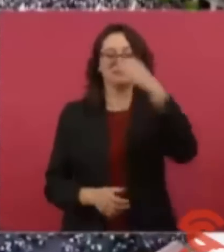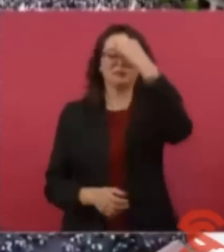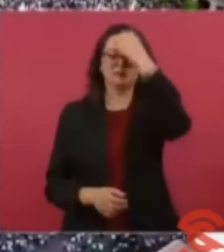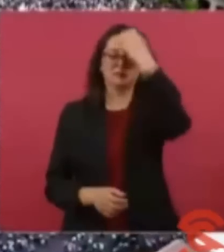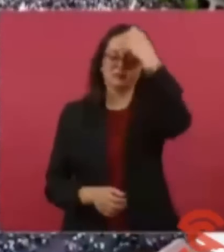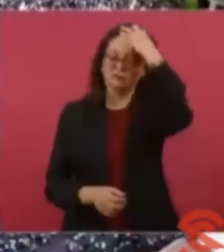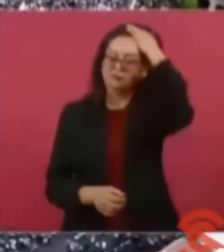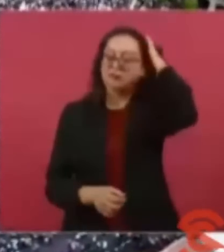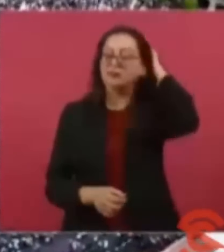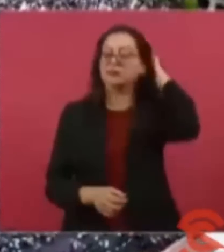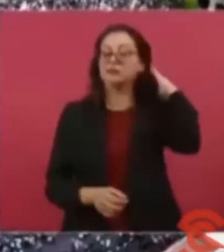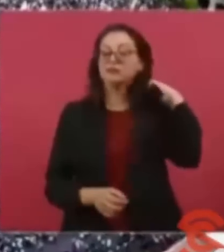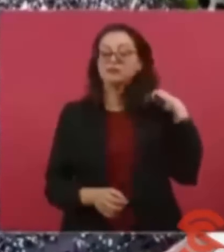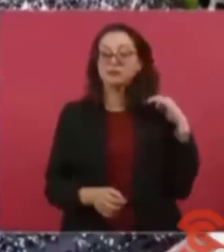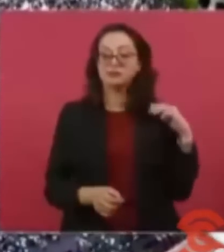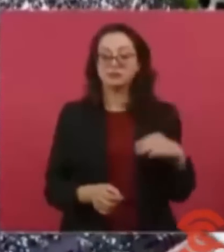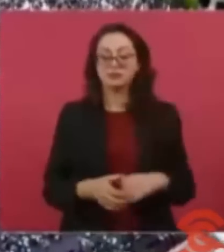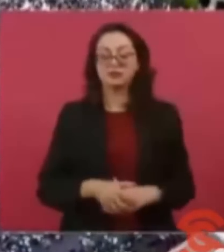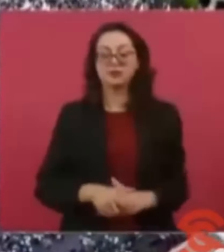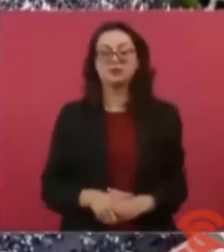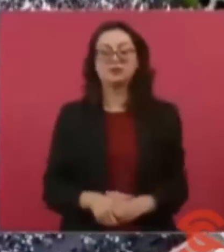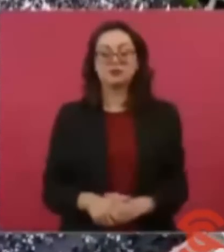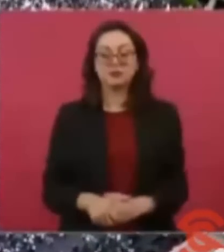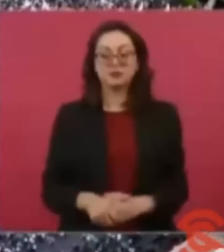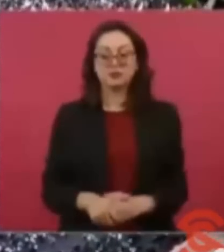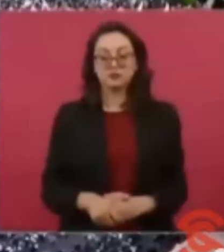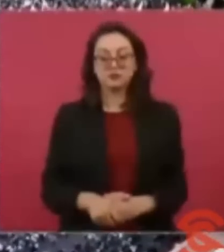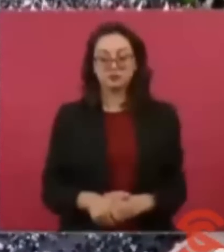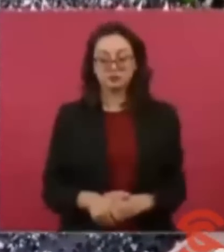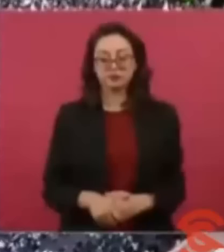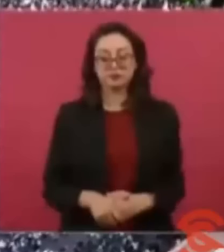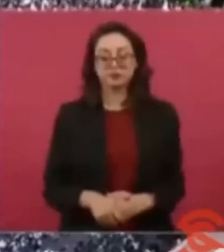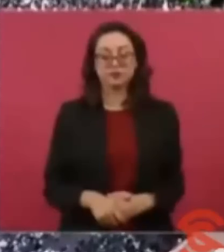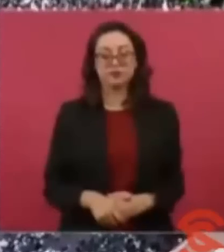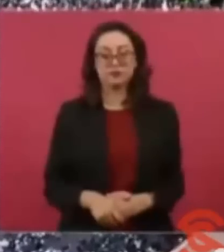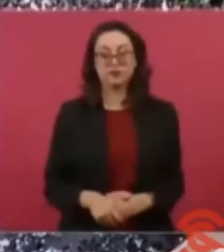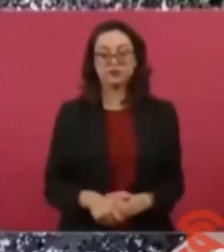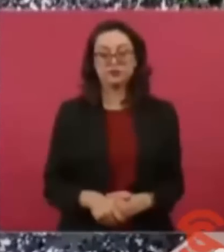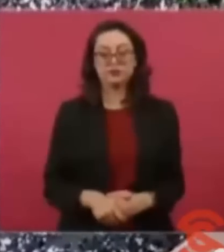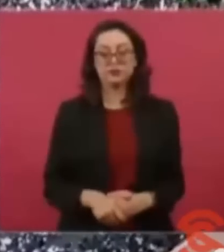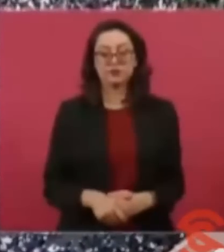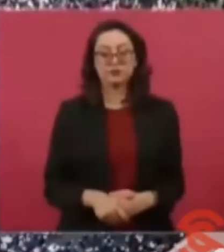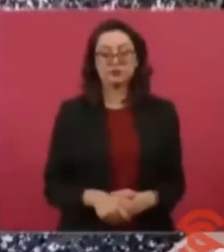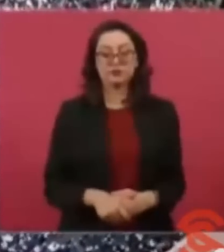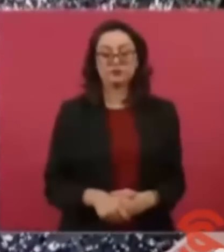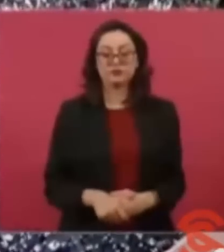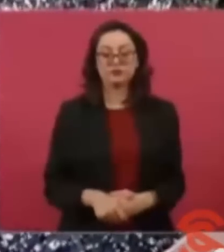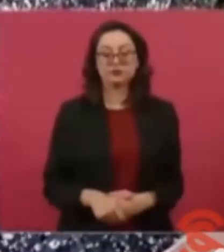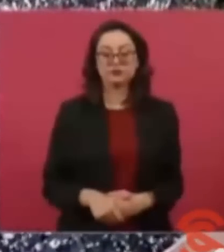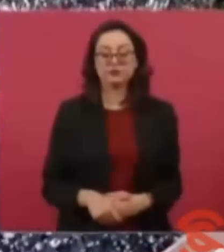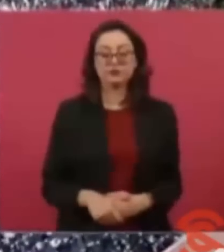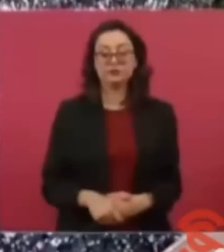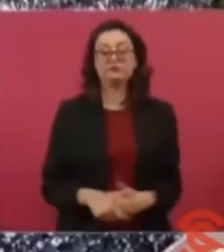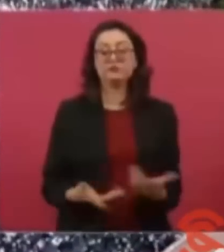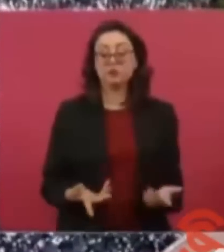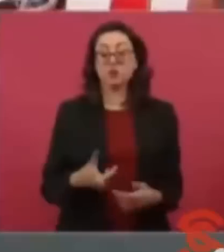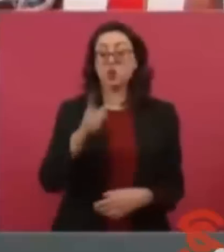Tampoco en el tiempo que llevamos ha aumentado en términos real el precio de la